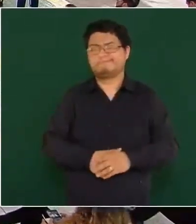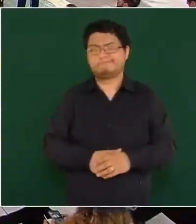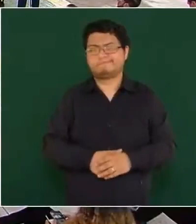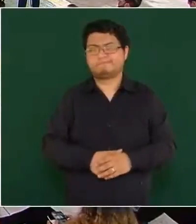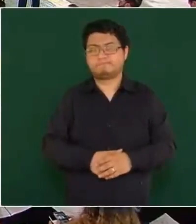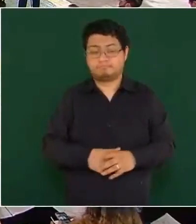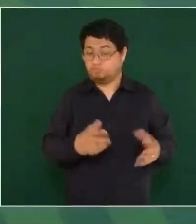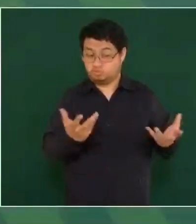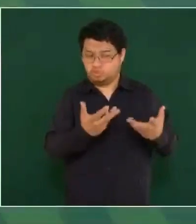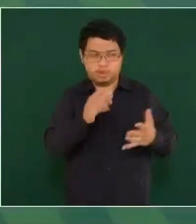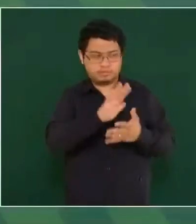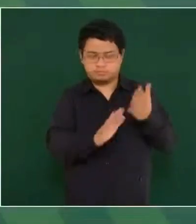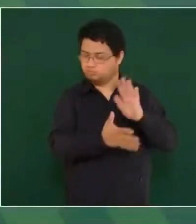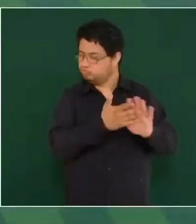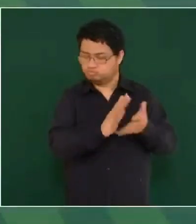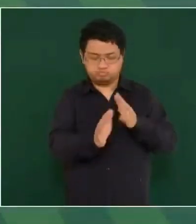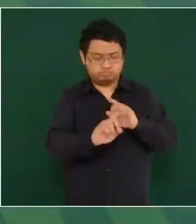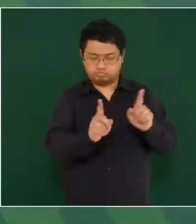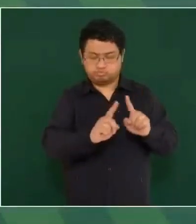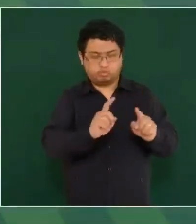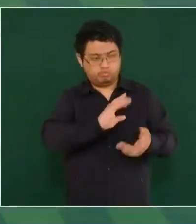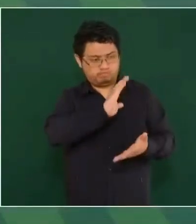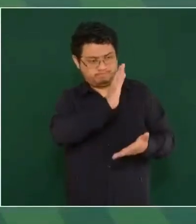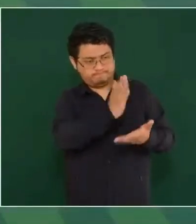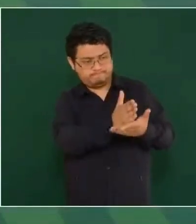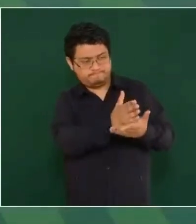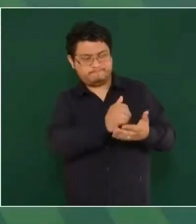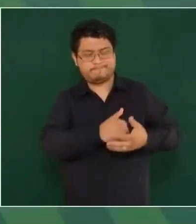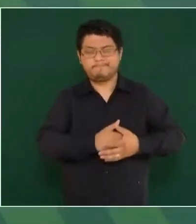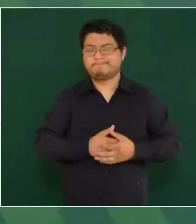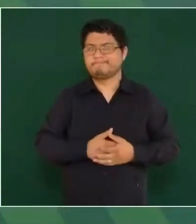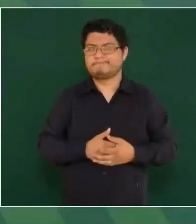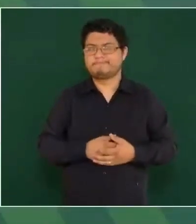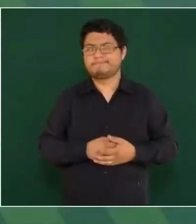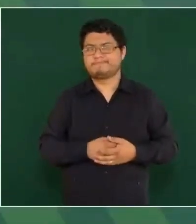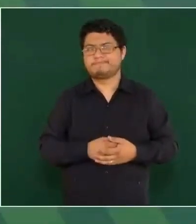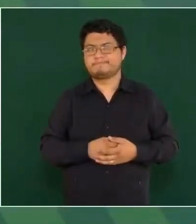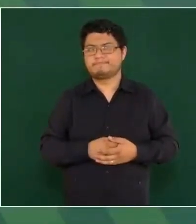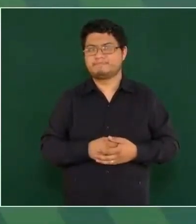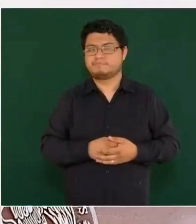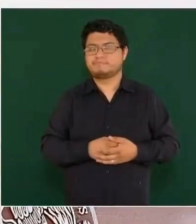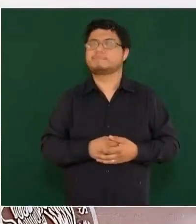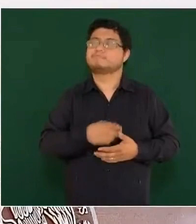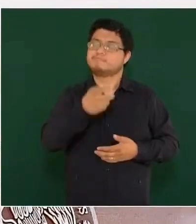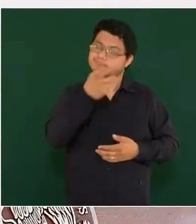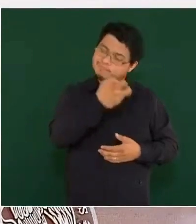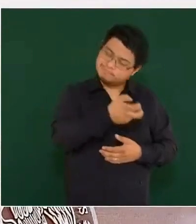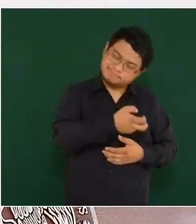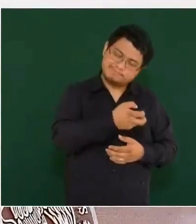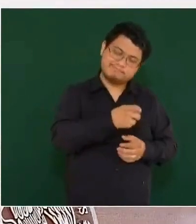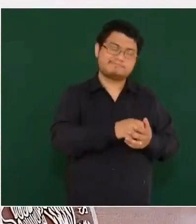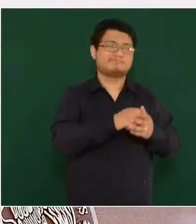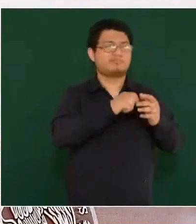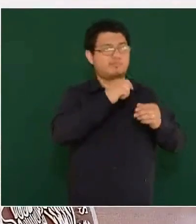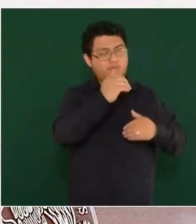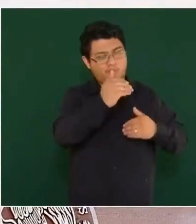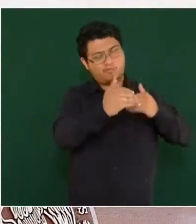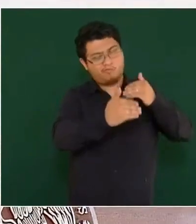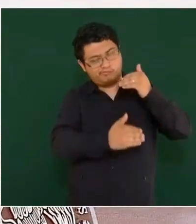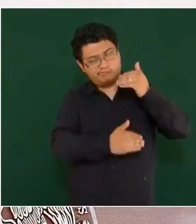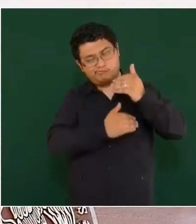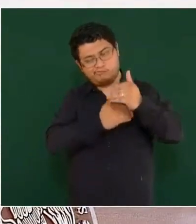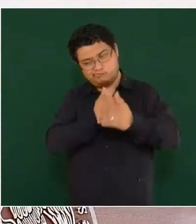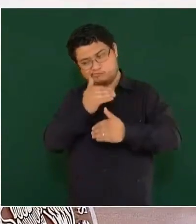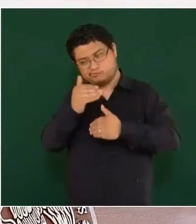que nadie lo haga son parte de los procesos de